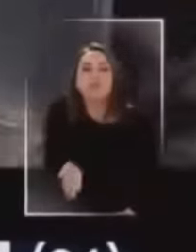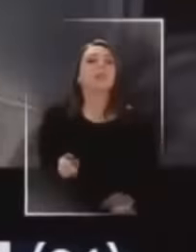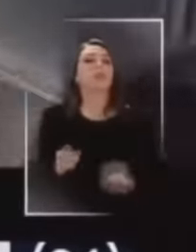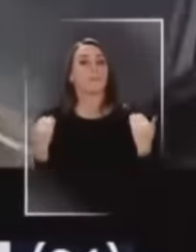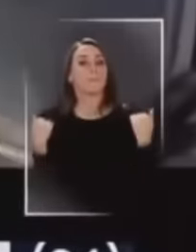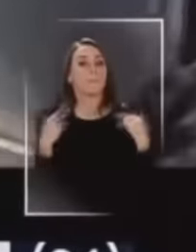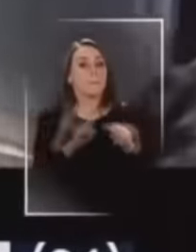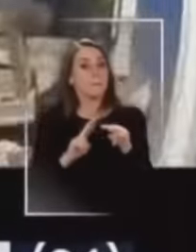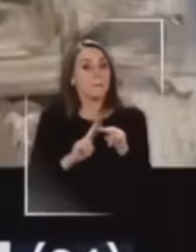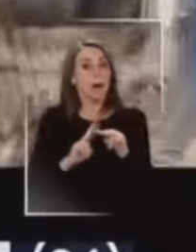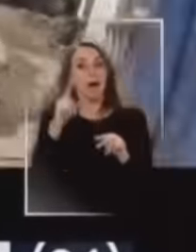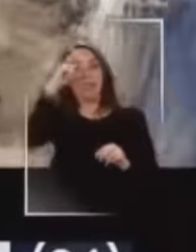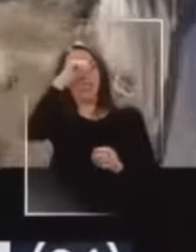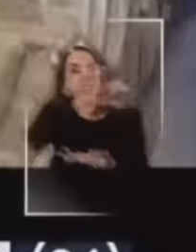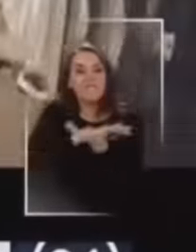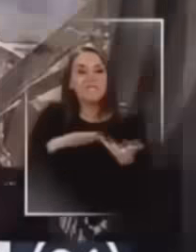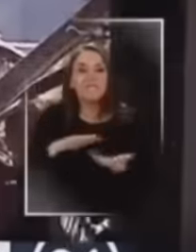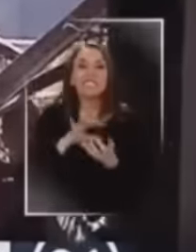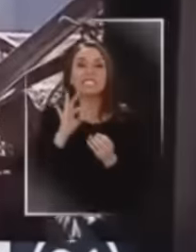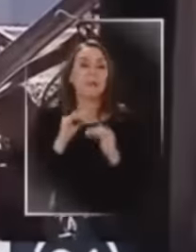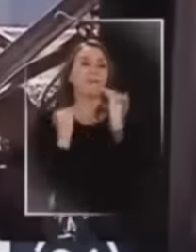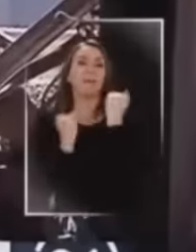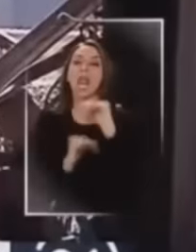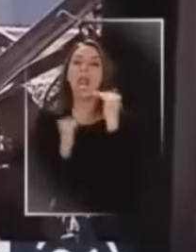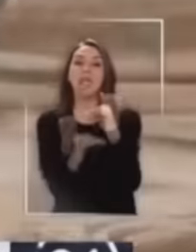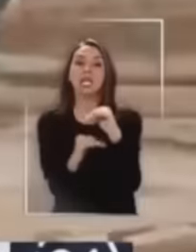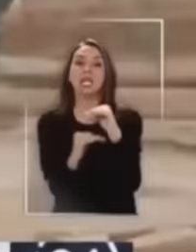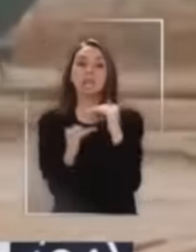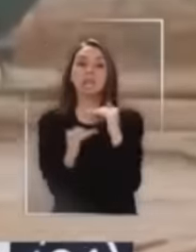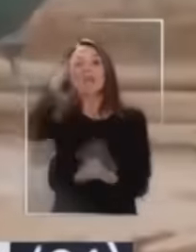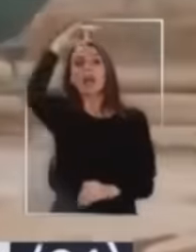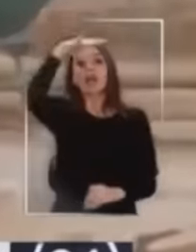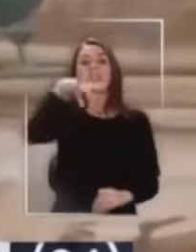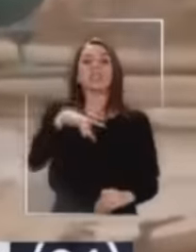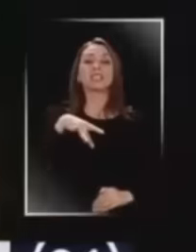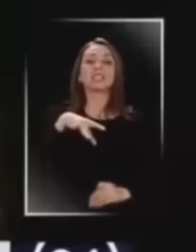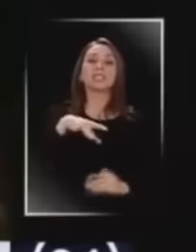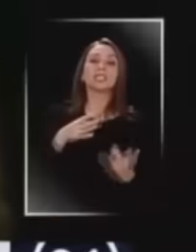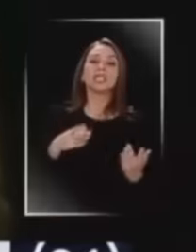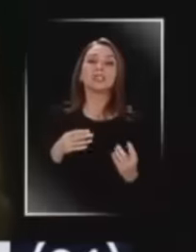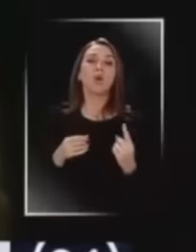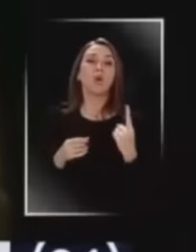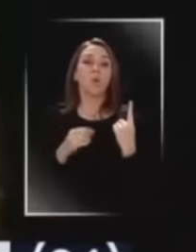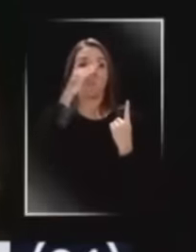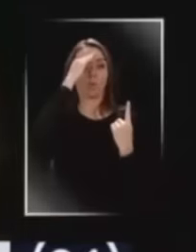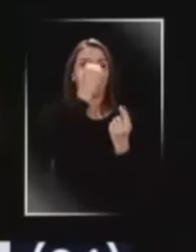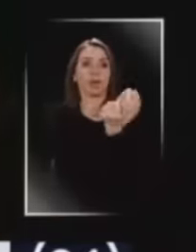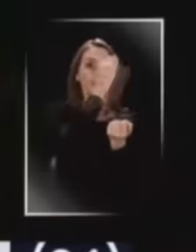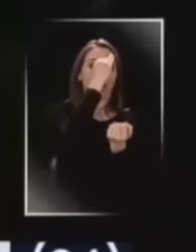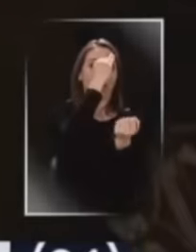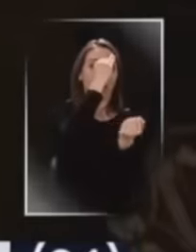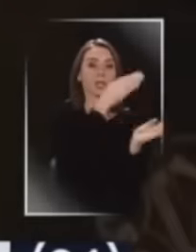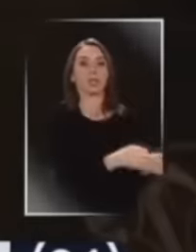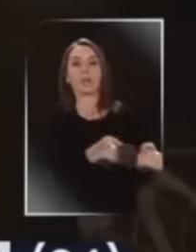Preparados para misiones complejas, para estar siempre al límite. Sin embargo, el destino a veces se encarga de poner a uno de los suyos al otro lado de la